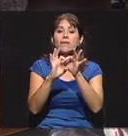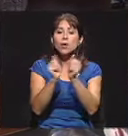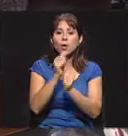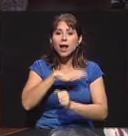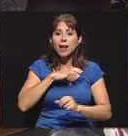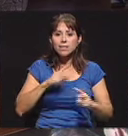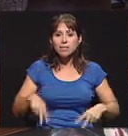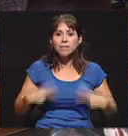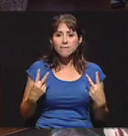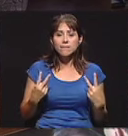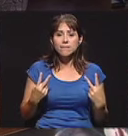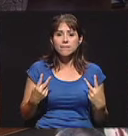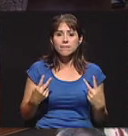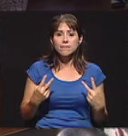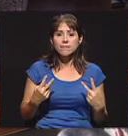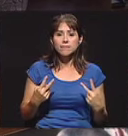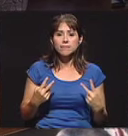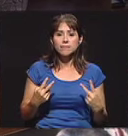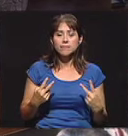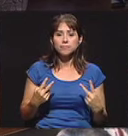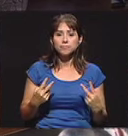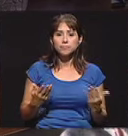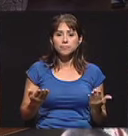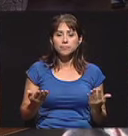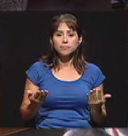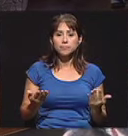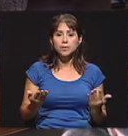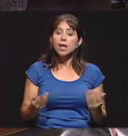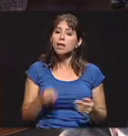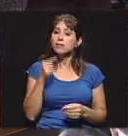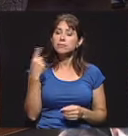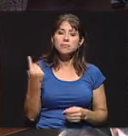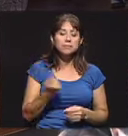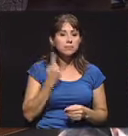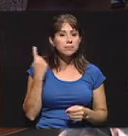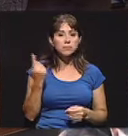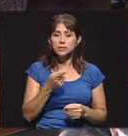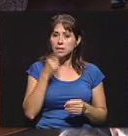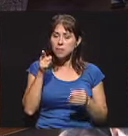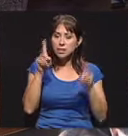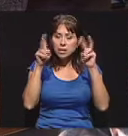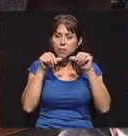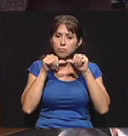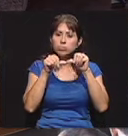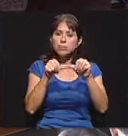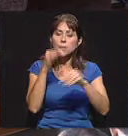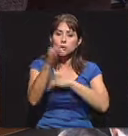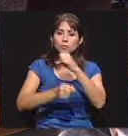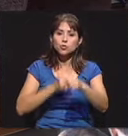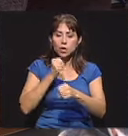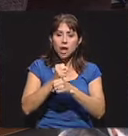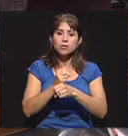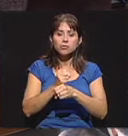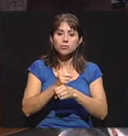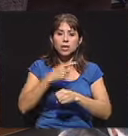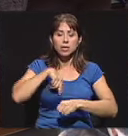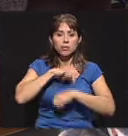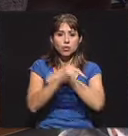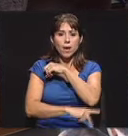la calidad de vida y lo será de manera creciente en los próximos años en nuestro país.